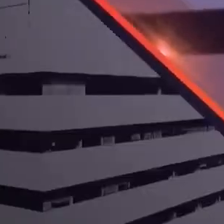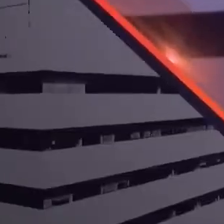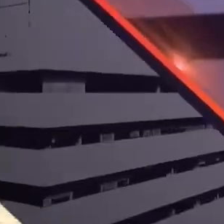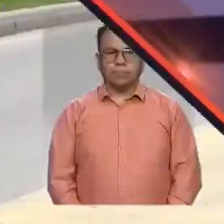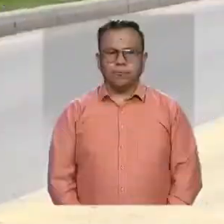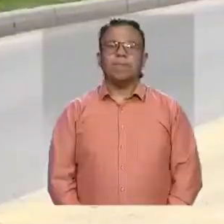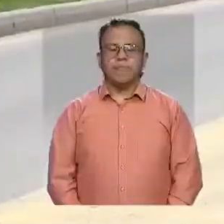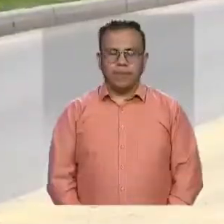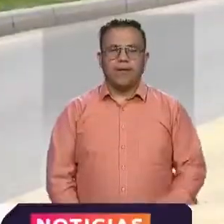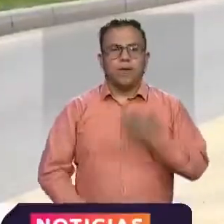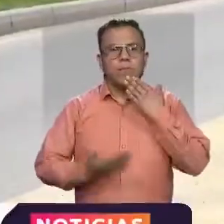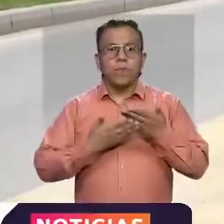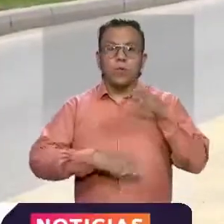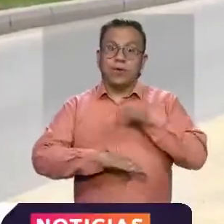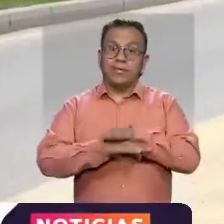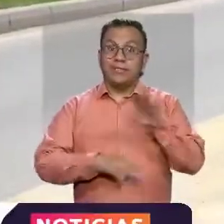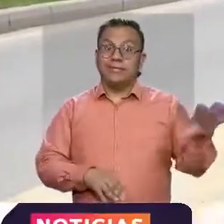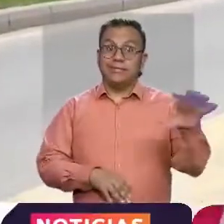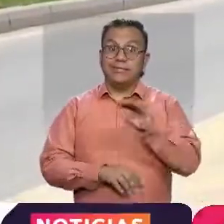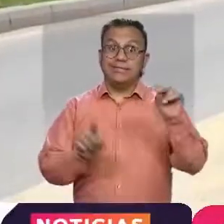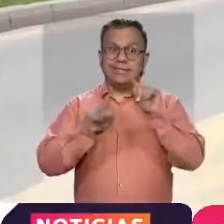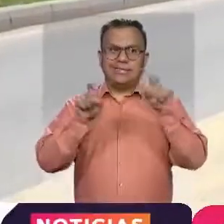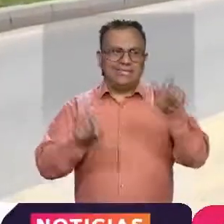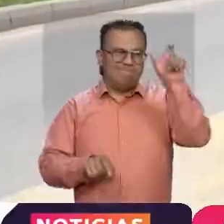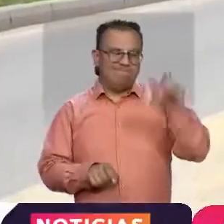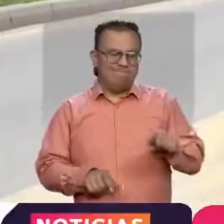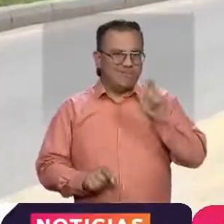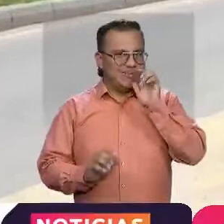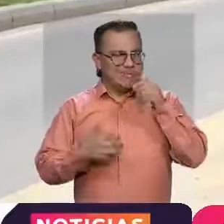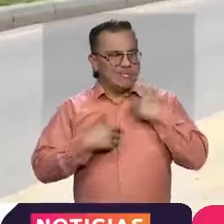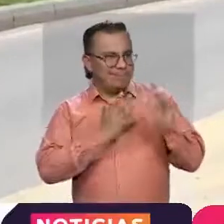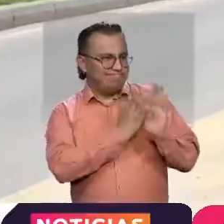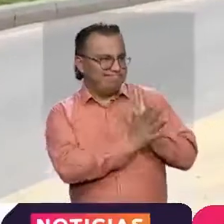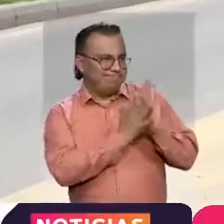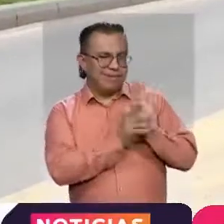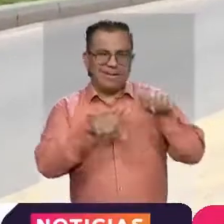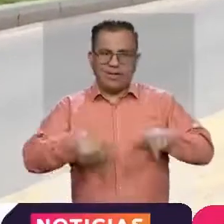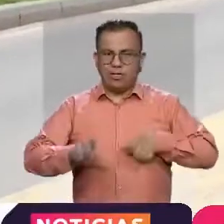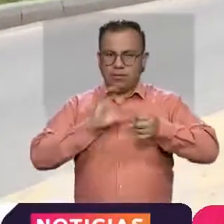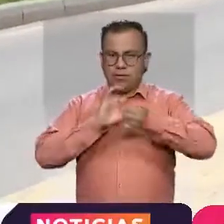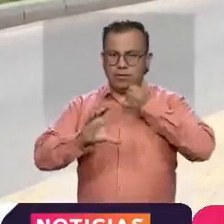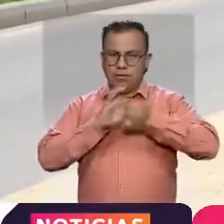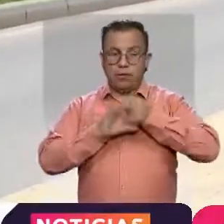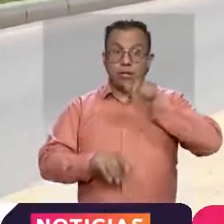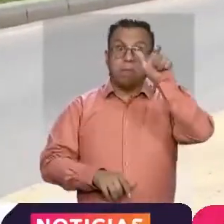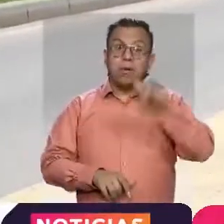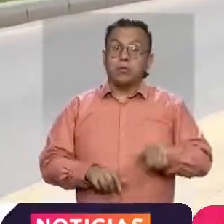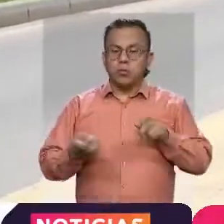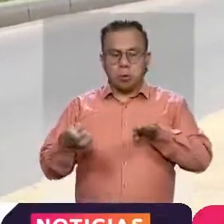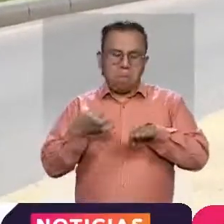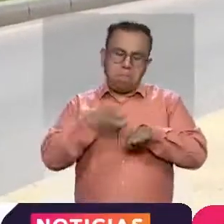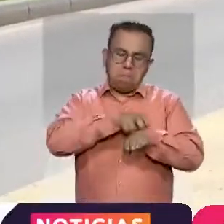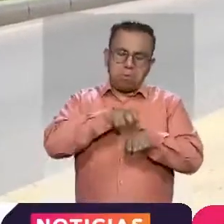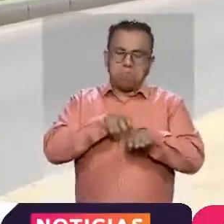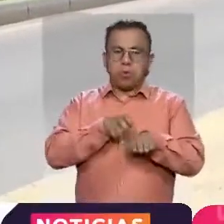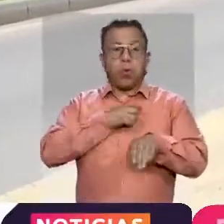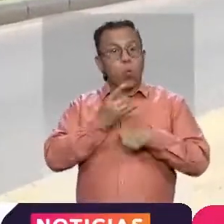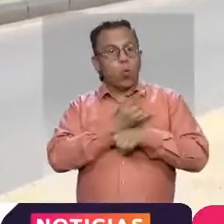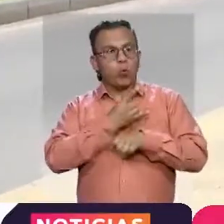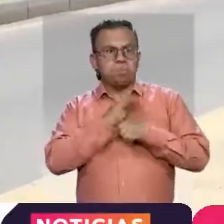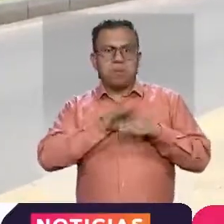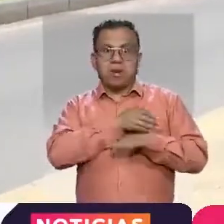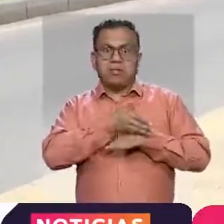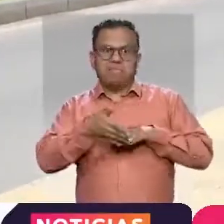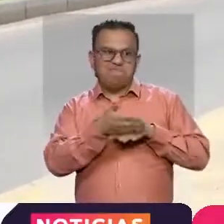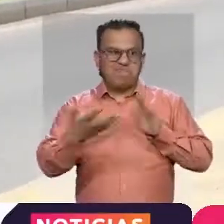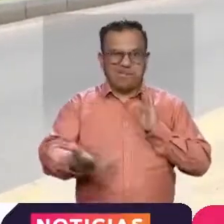Muy buenas tardes para todos. Según relató la víctima a Noticias Capital, los delincuentes se hicieron pasar por usuarios para luego desocupar